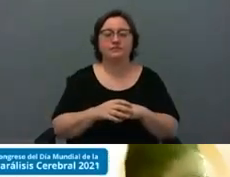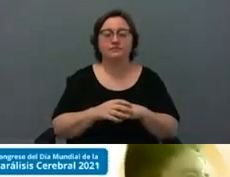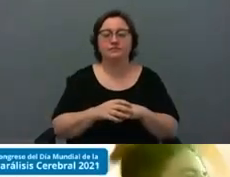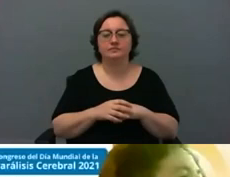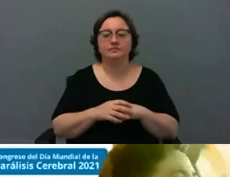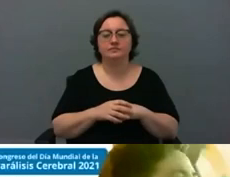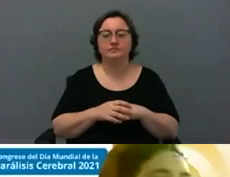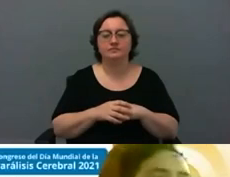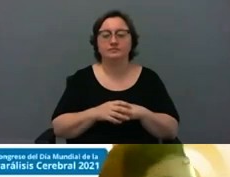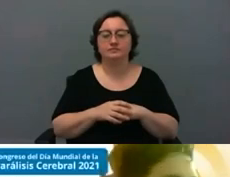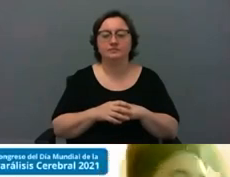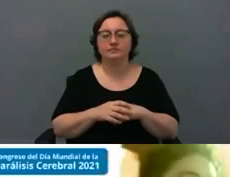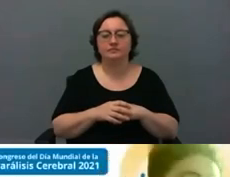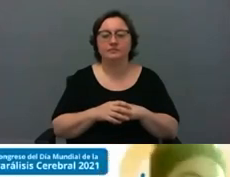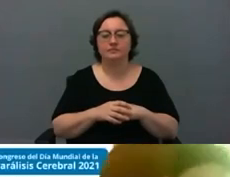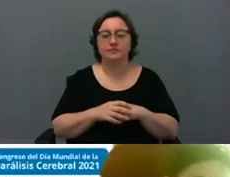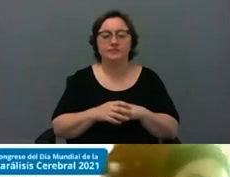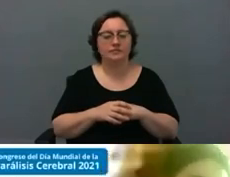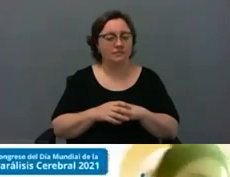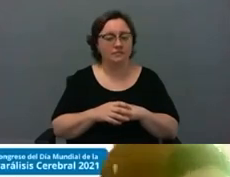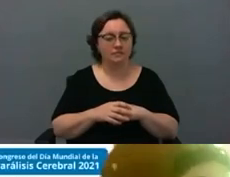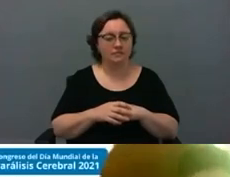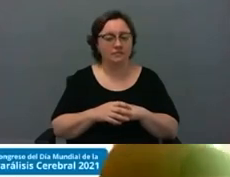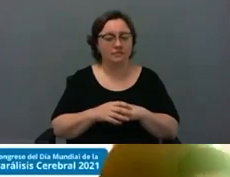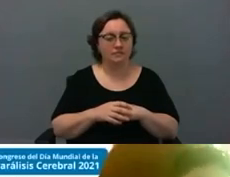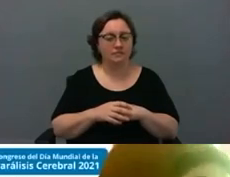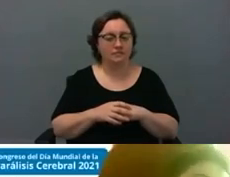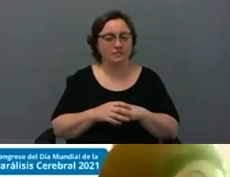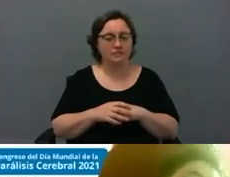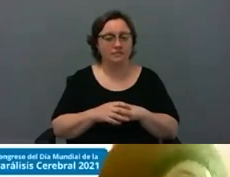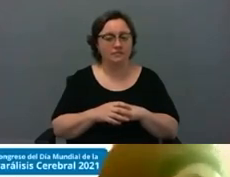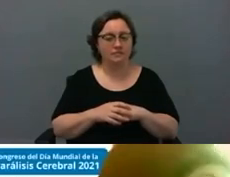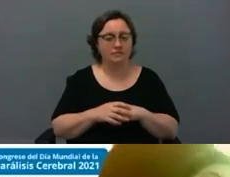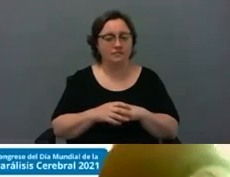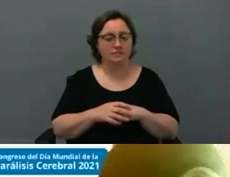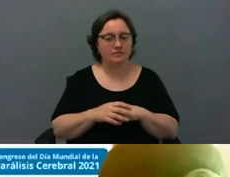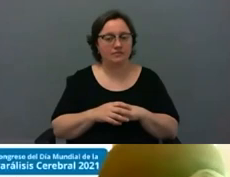puedo ir yo a la fila y se